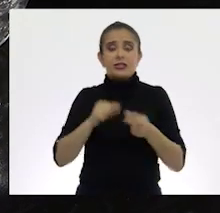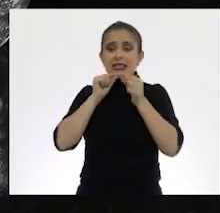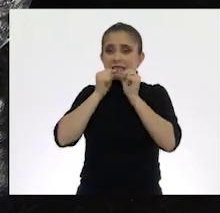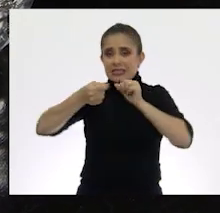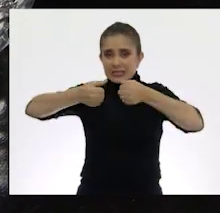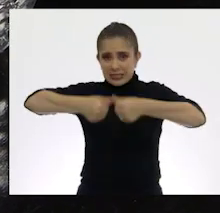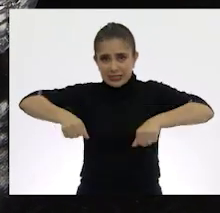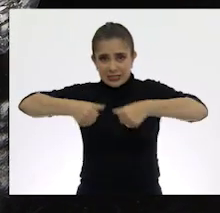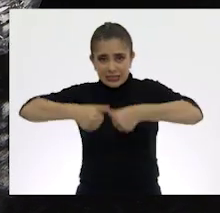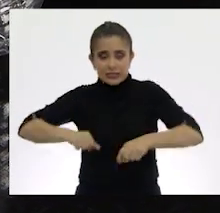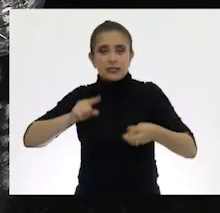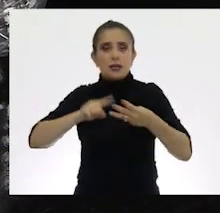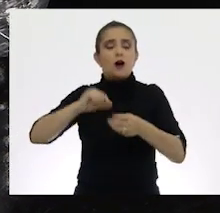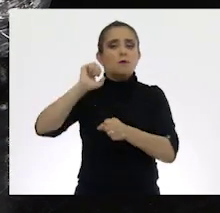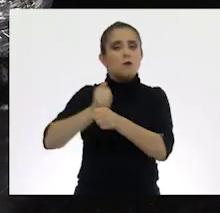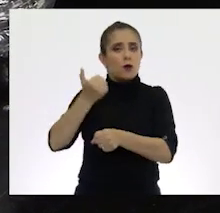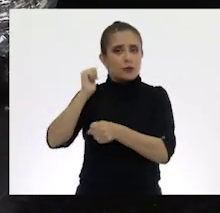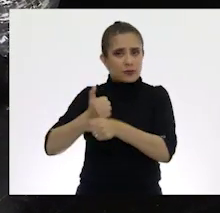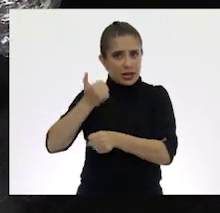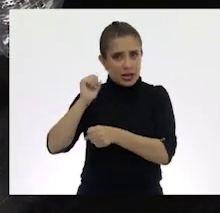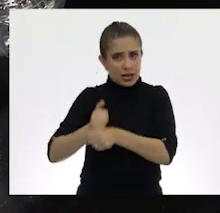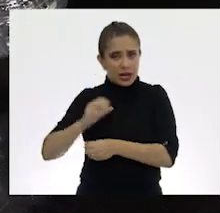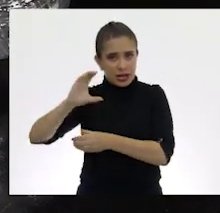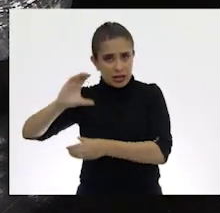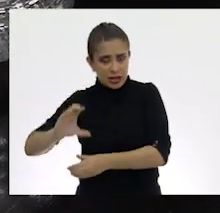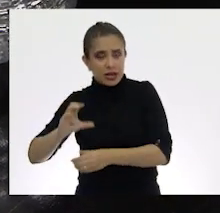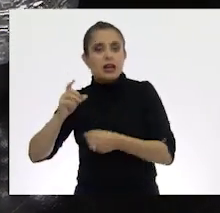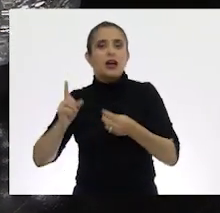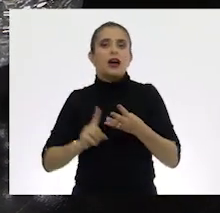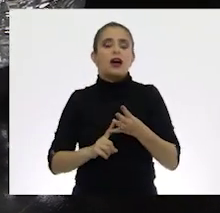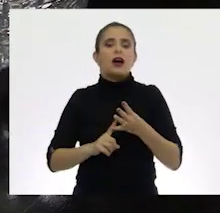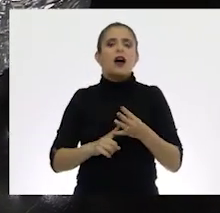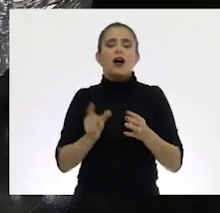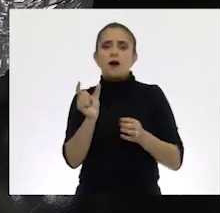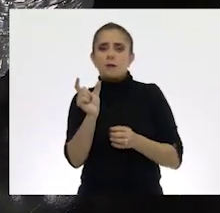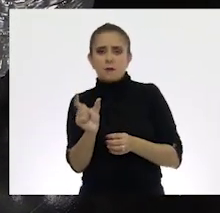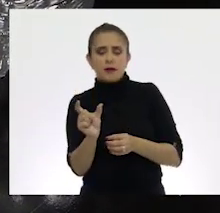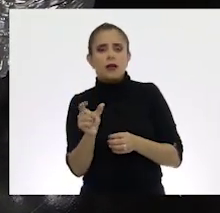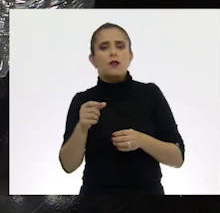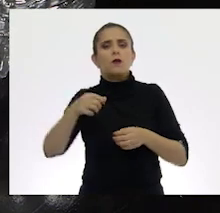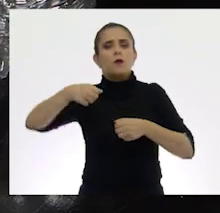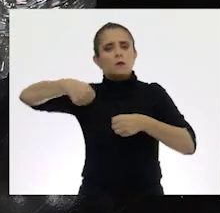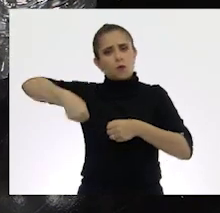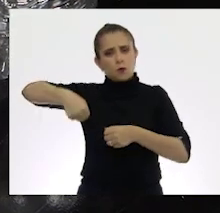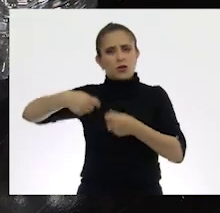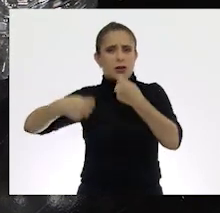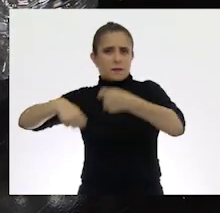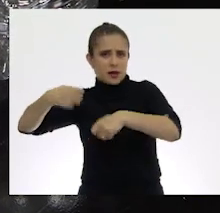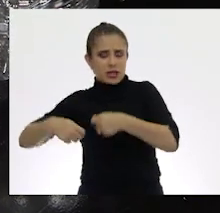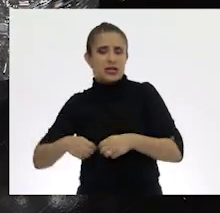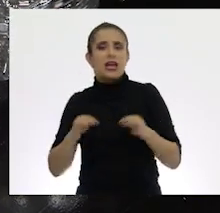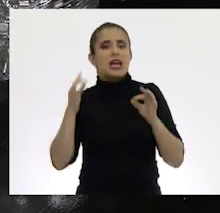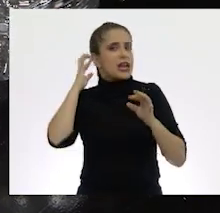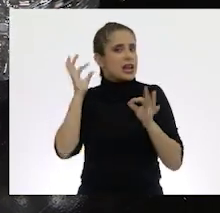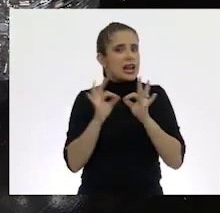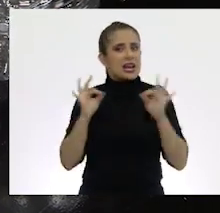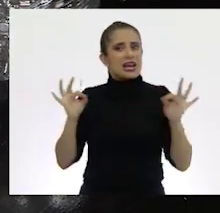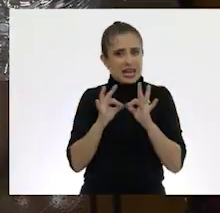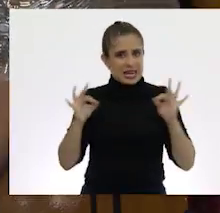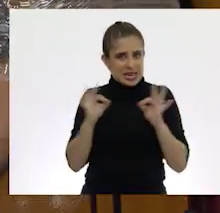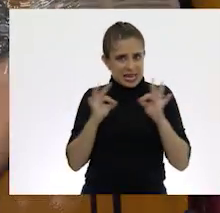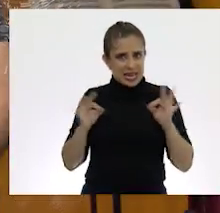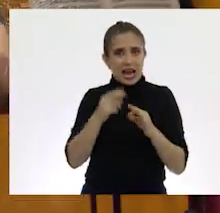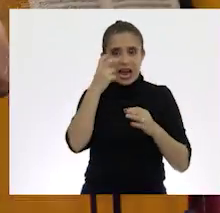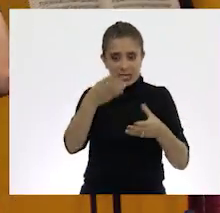tijeras, una cinta adhesiva, una botellita de plástico de cualquier tamaño, un pedazo de bolsa de plástico y una